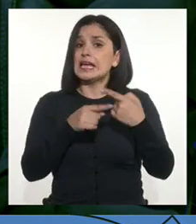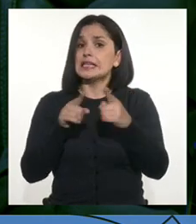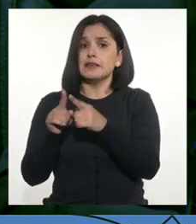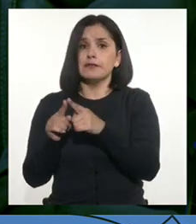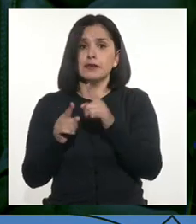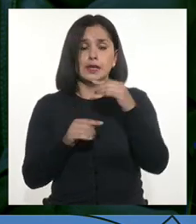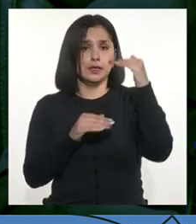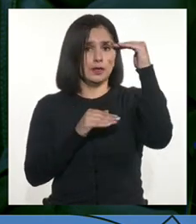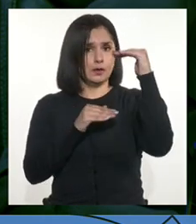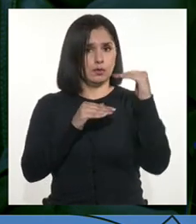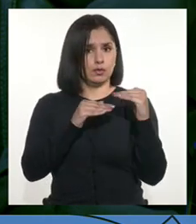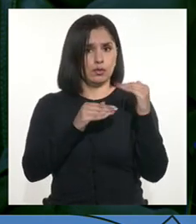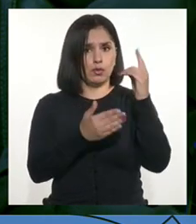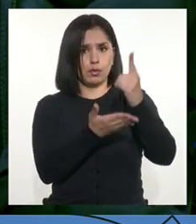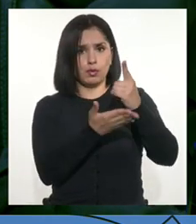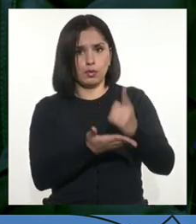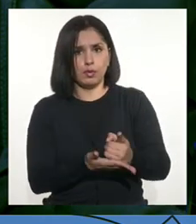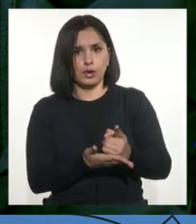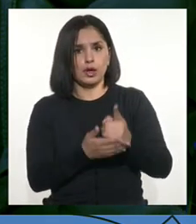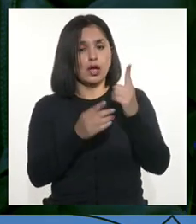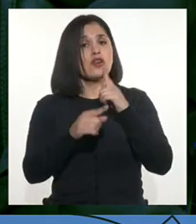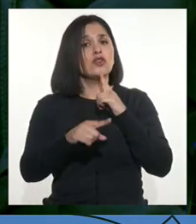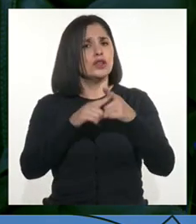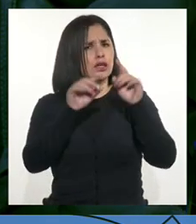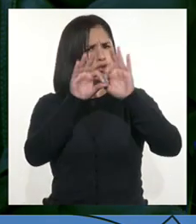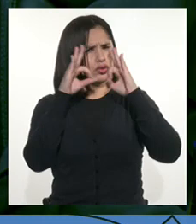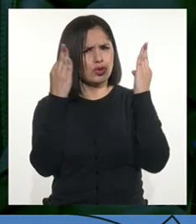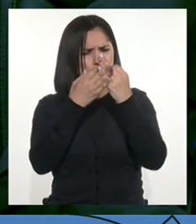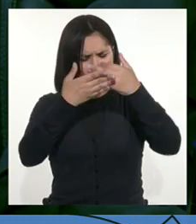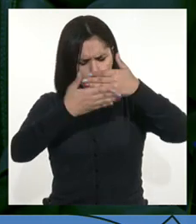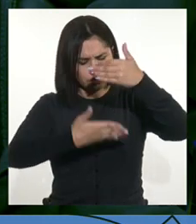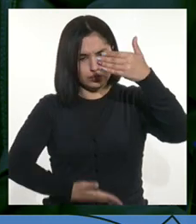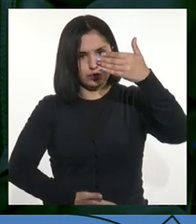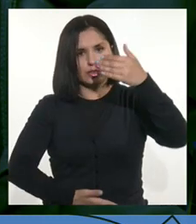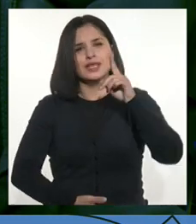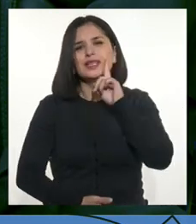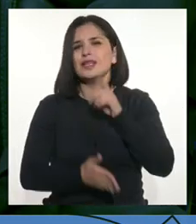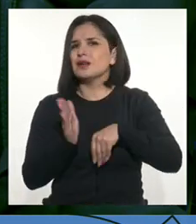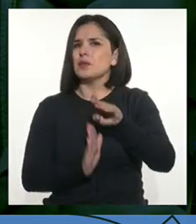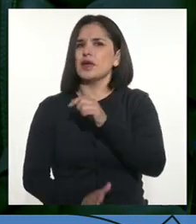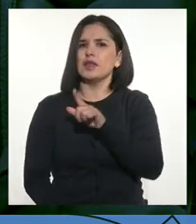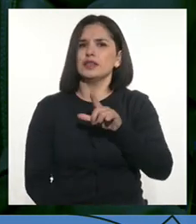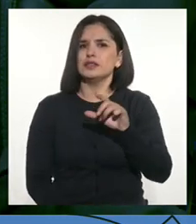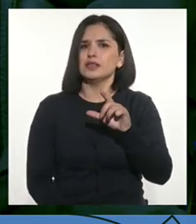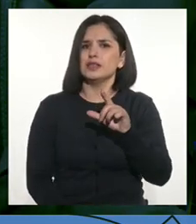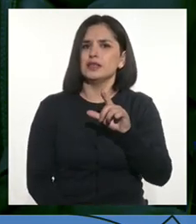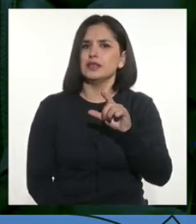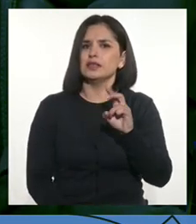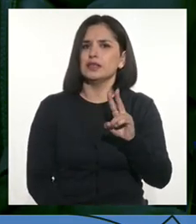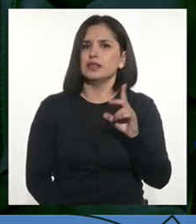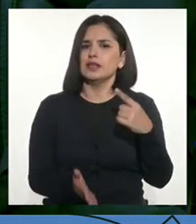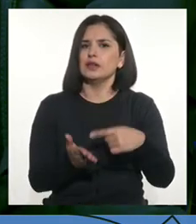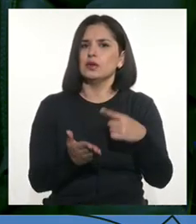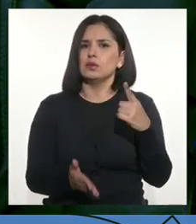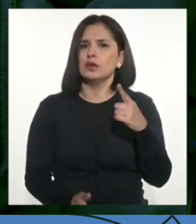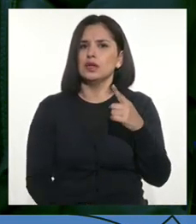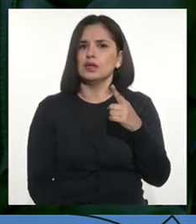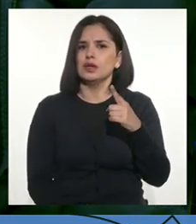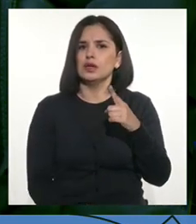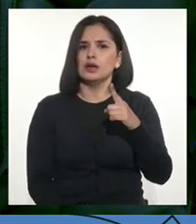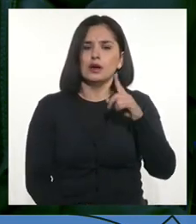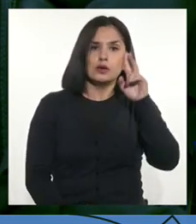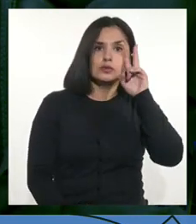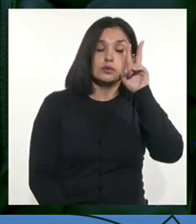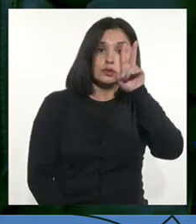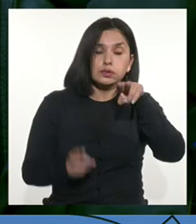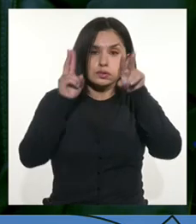a textos completo y cuenta con más de 72 mil visitas